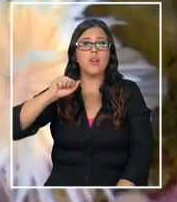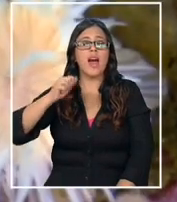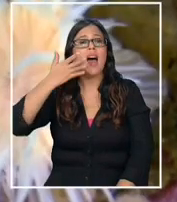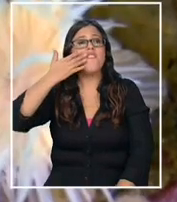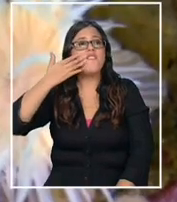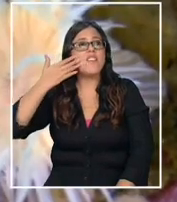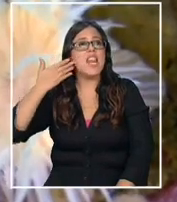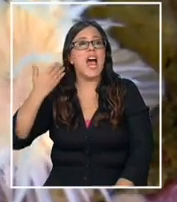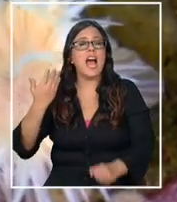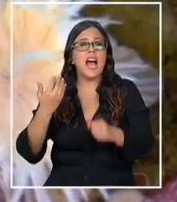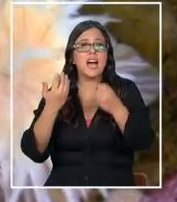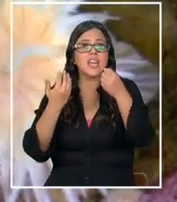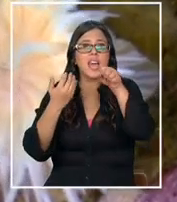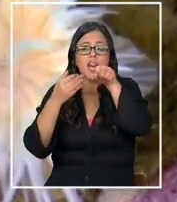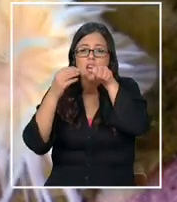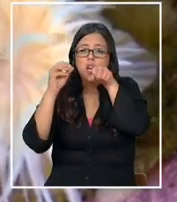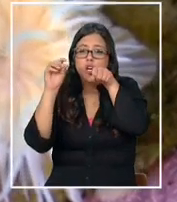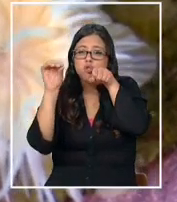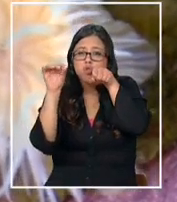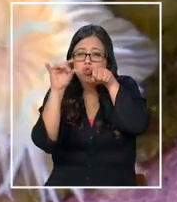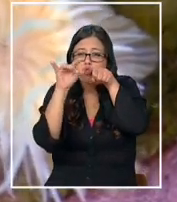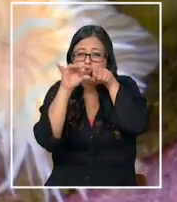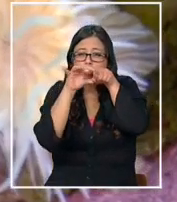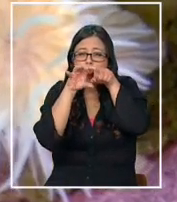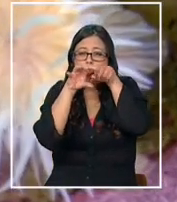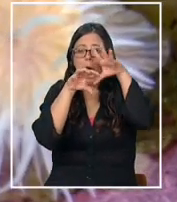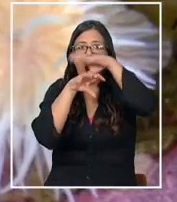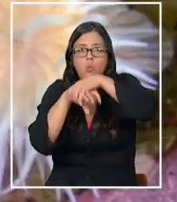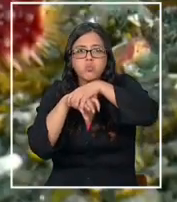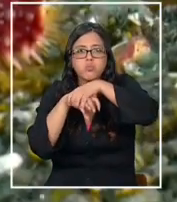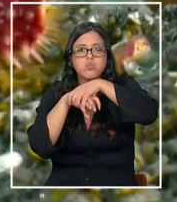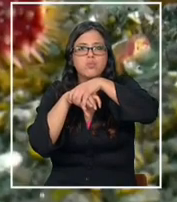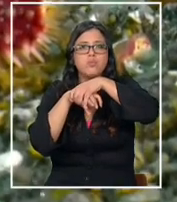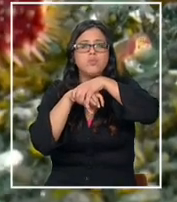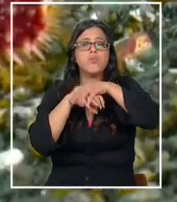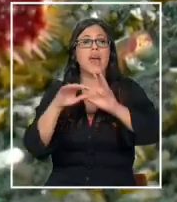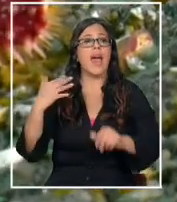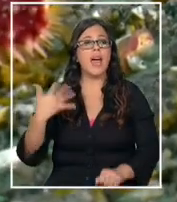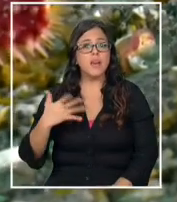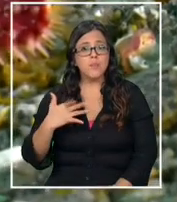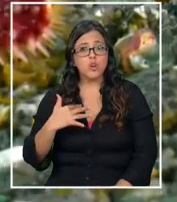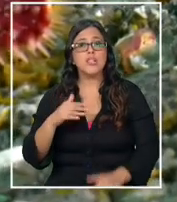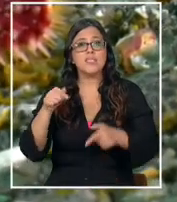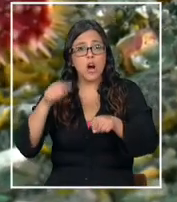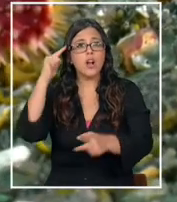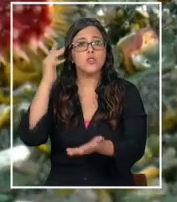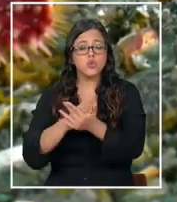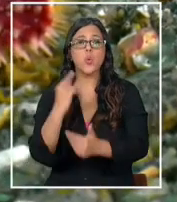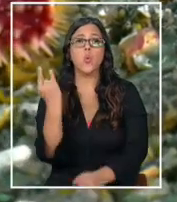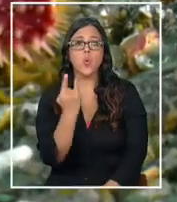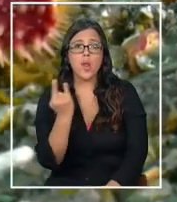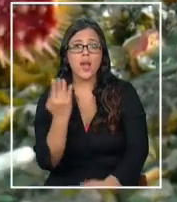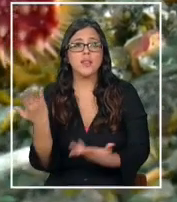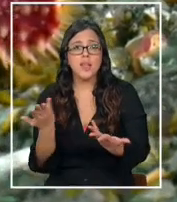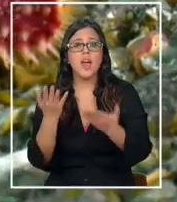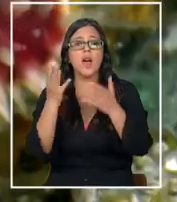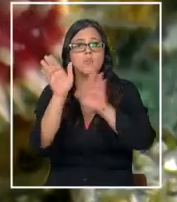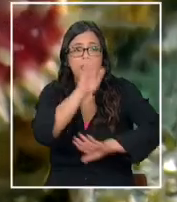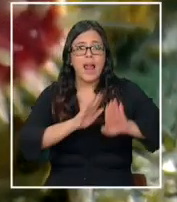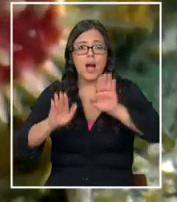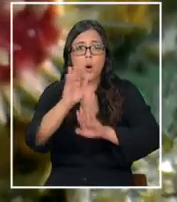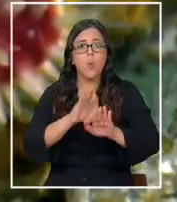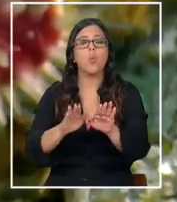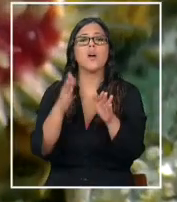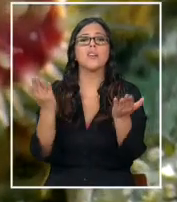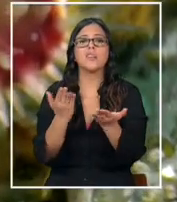que se alimenta de microorganismos que habitan en la columna de agua. Es fundamental tomar medidas urgentes hoy en día para poder proteger y